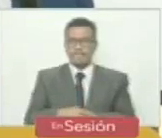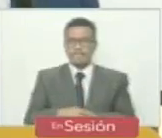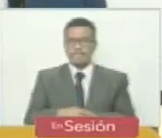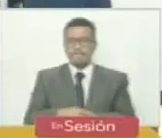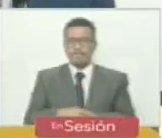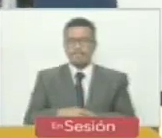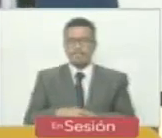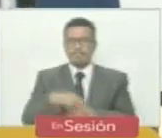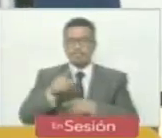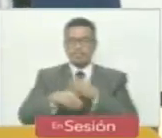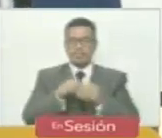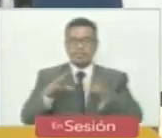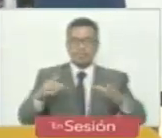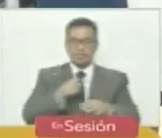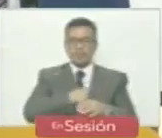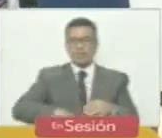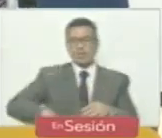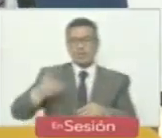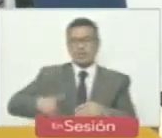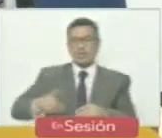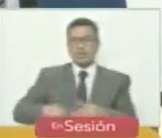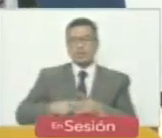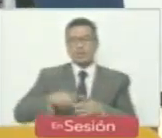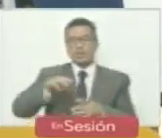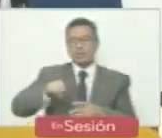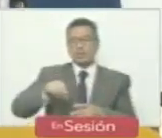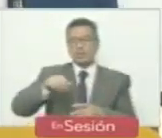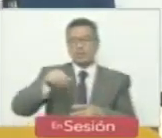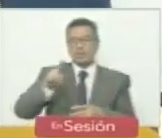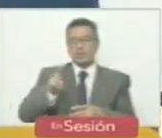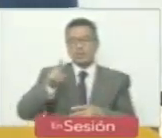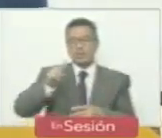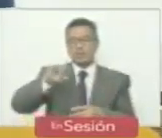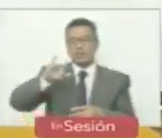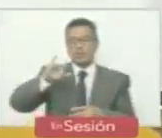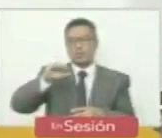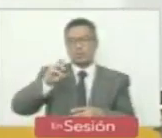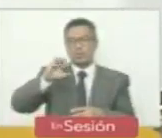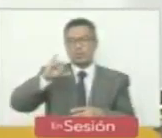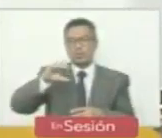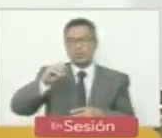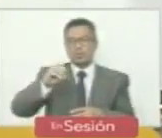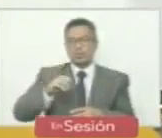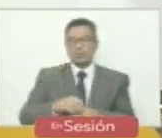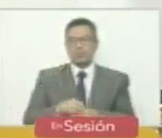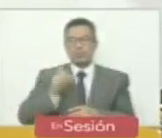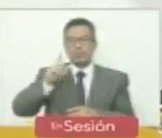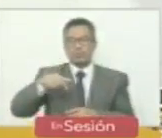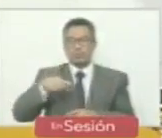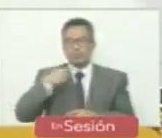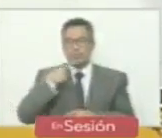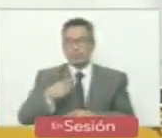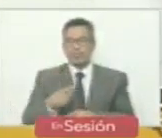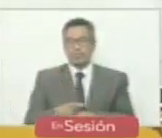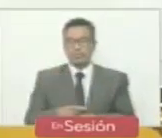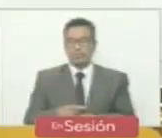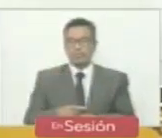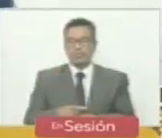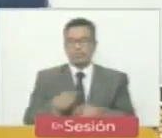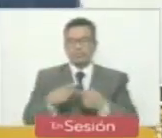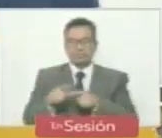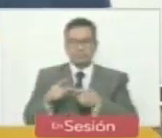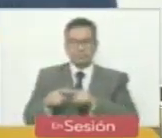de ese desastre que fue presidente de Argentina llamado Mauricio Macri, Sergio Mola, que además es, entre